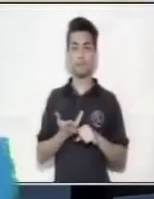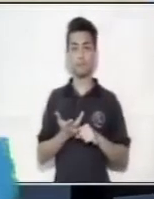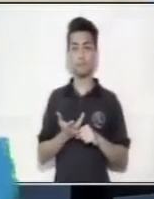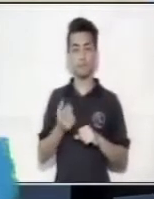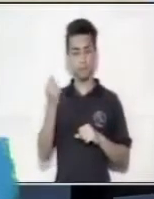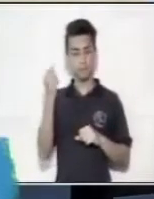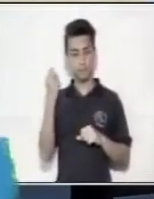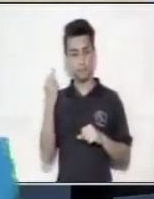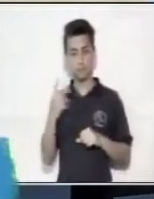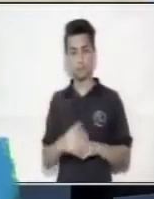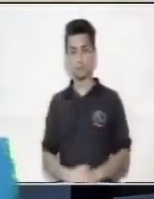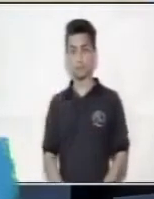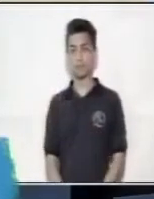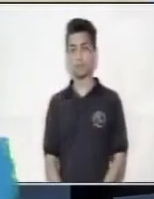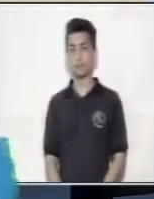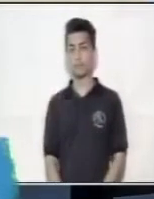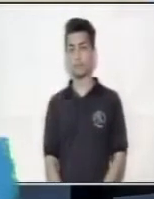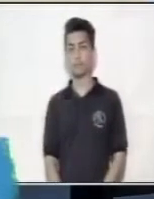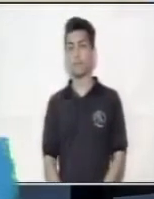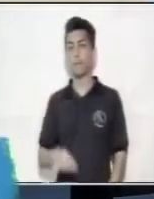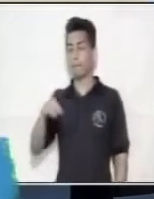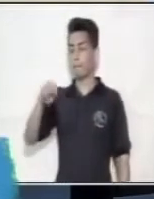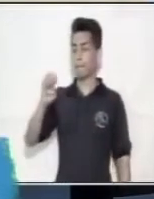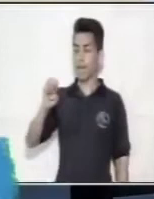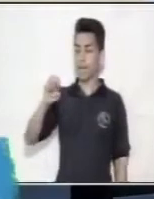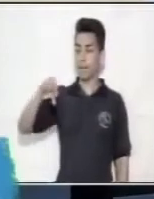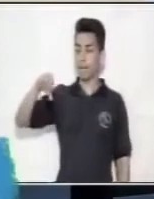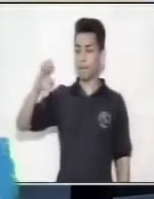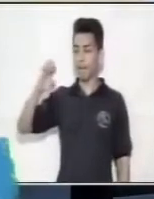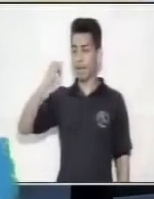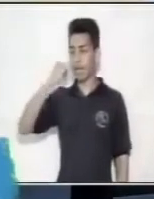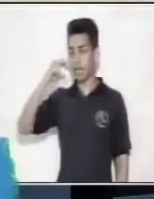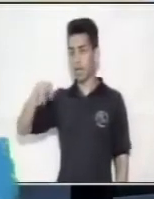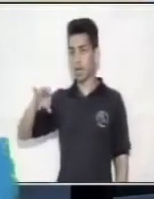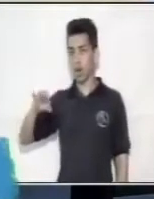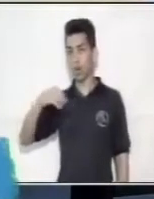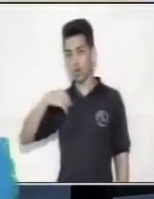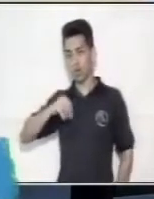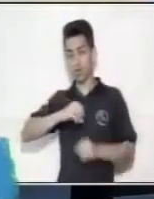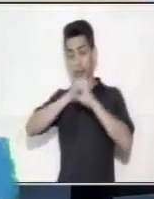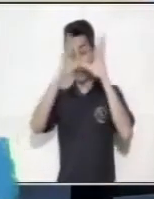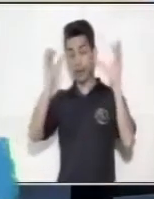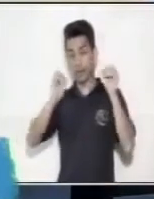¿Queda claro? ¿Sí? Me peino. Eso es lo que hacemos todas las mañanas.